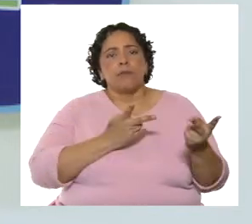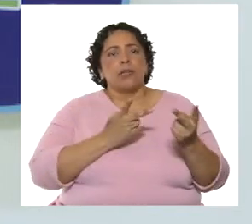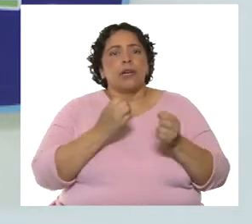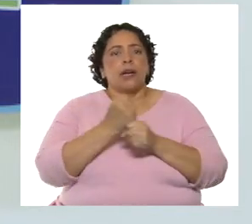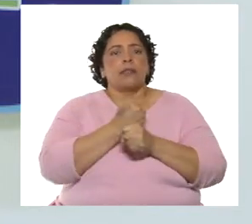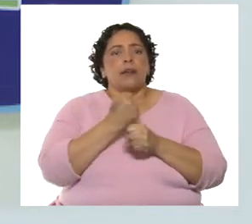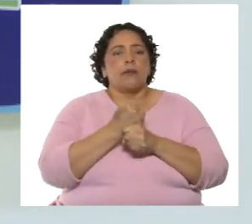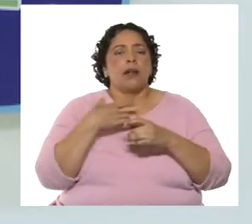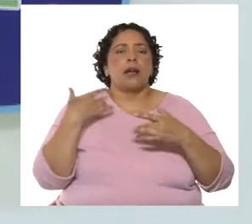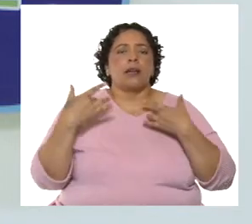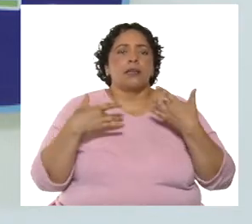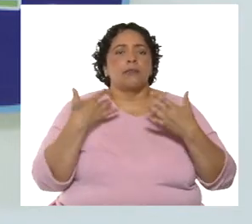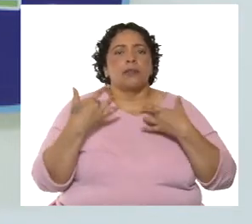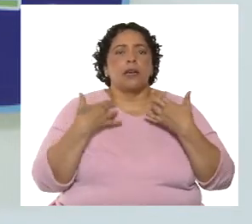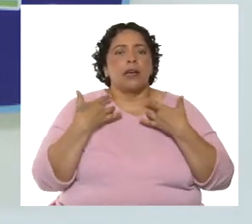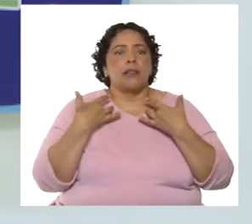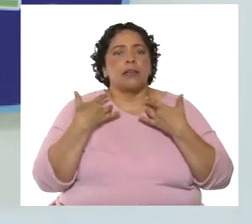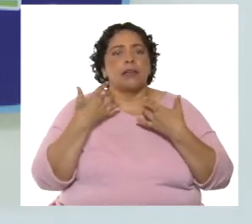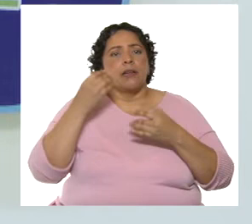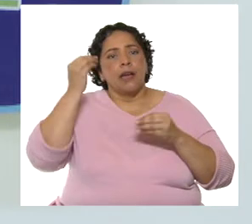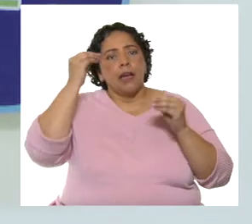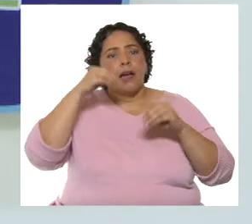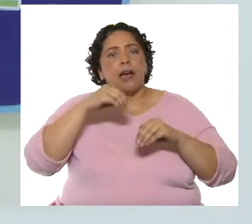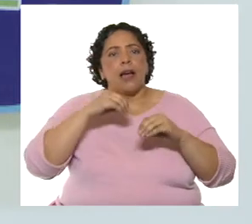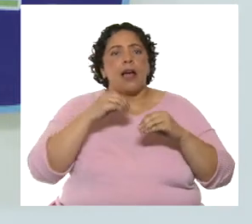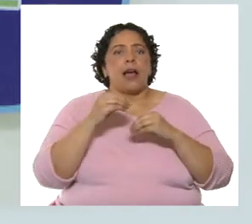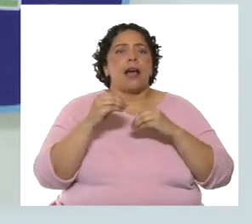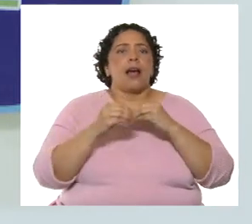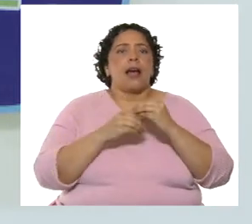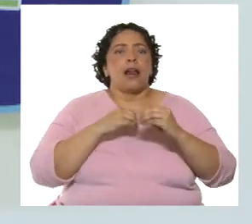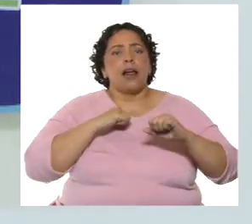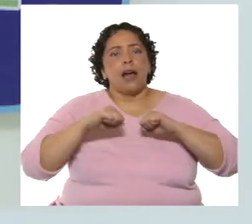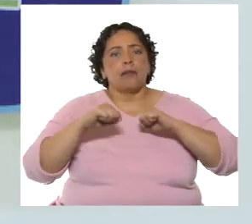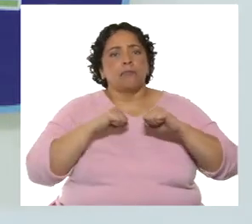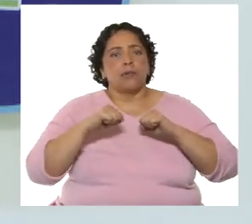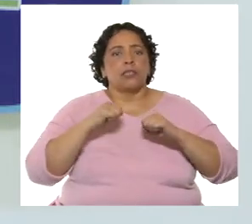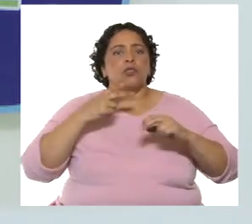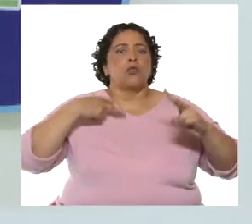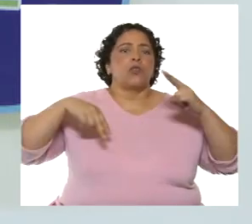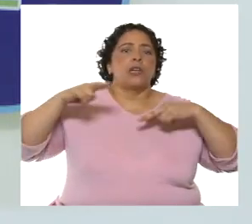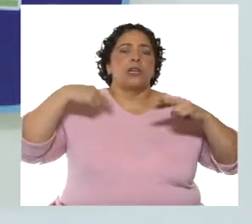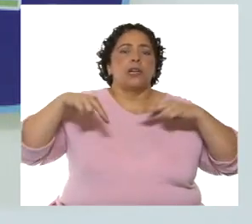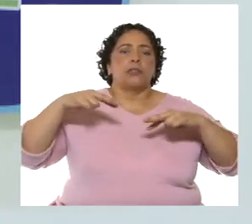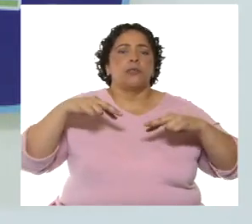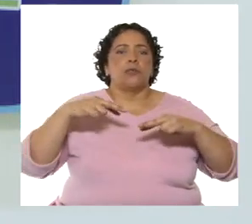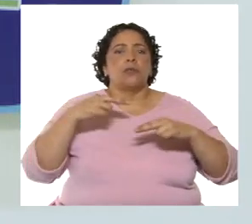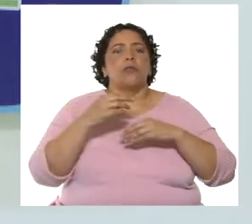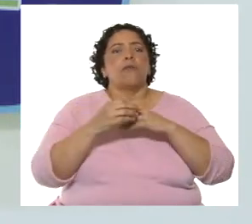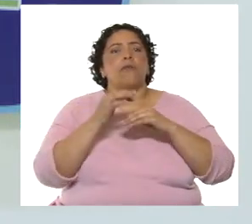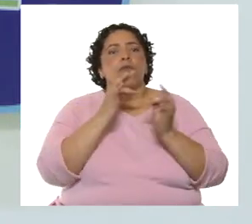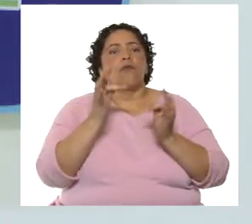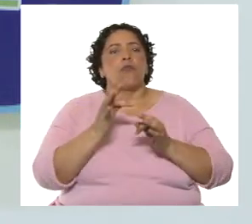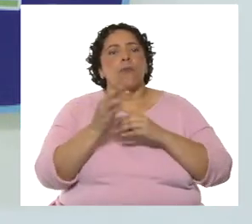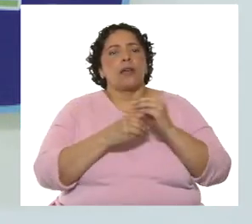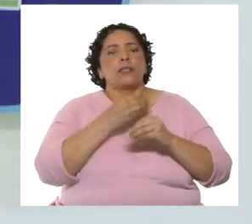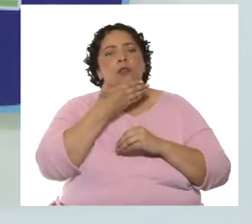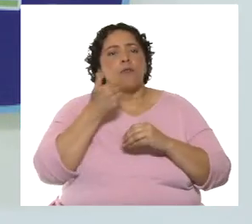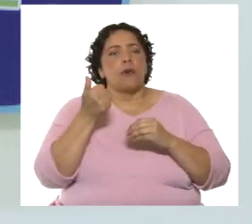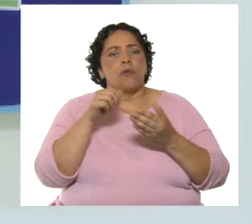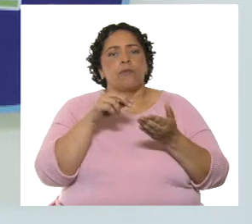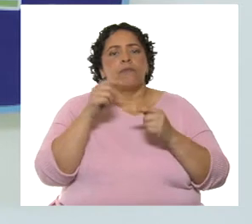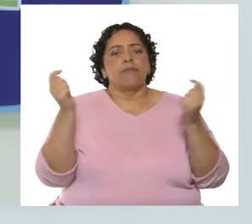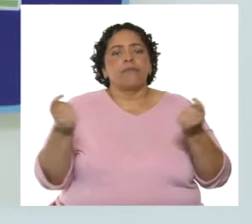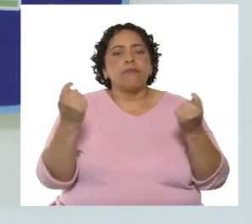trabajar esas actividades relacionadas a la acción, a la recreación, y qué mejor manera de hacerlo que promoviendo la